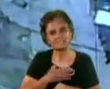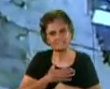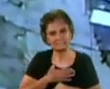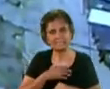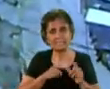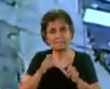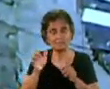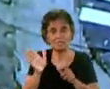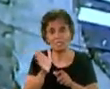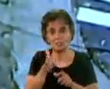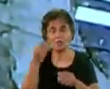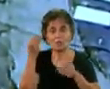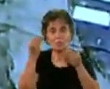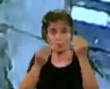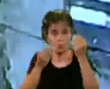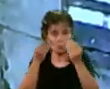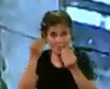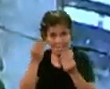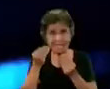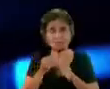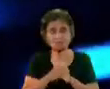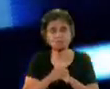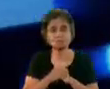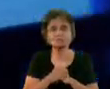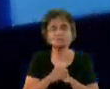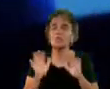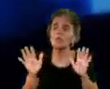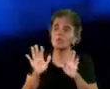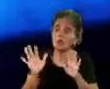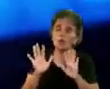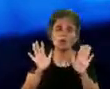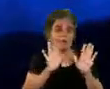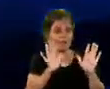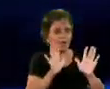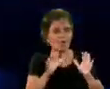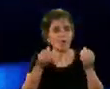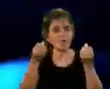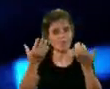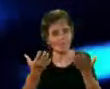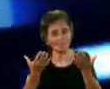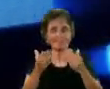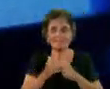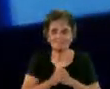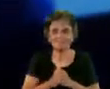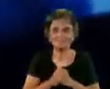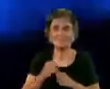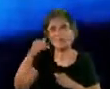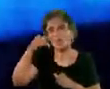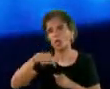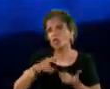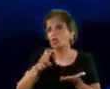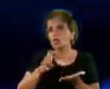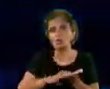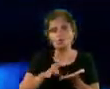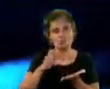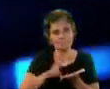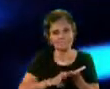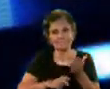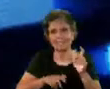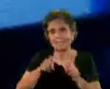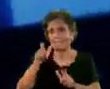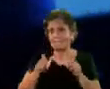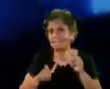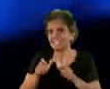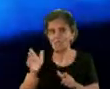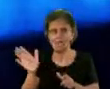preocupó a todos este domingo por la noche. ¿Cómo estás, Diego? Hola, Néstor. ¿Cómo estás? Buenas tardes. Sí, hoy es la noticia de la que habla el